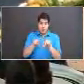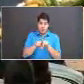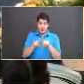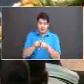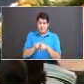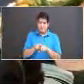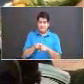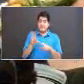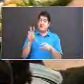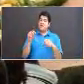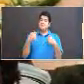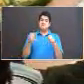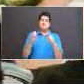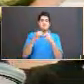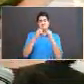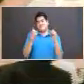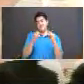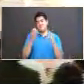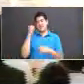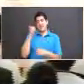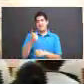Y no hace nada bien.